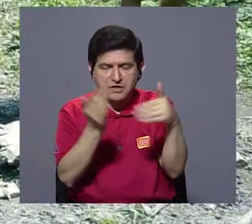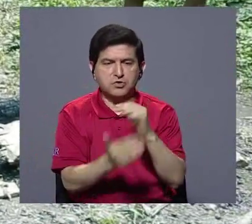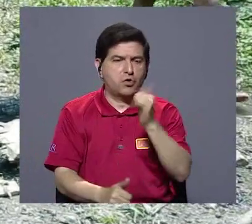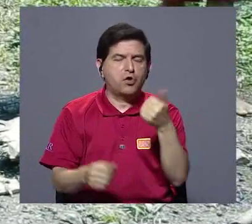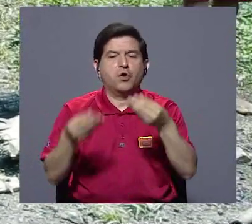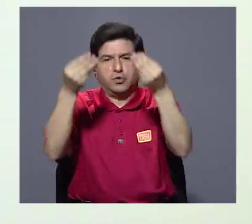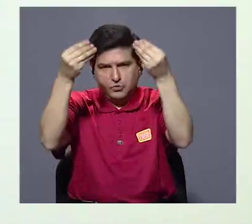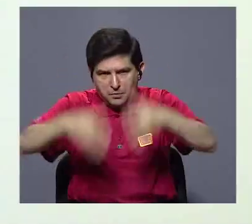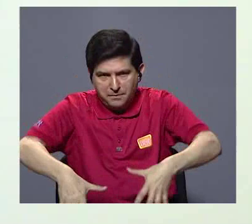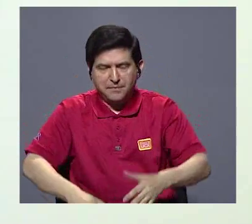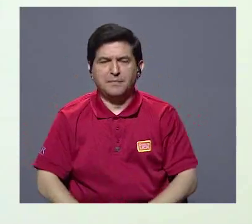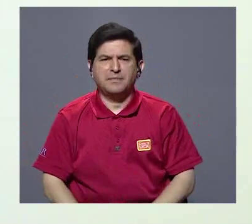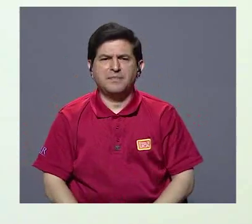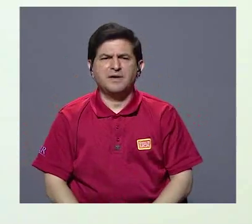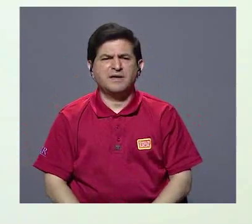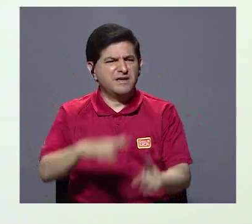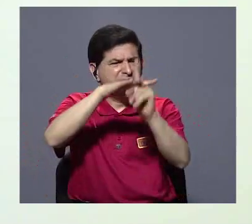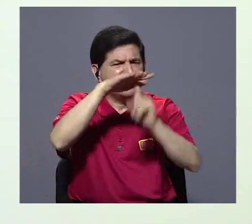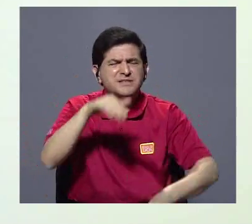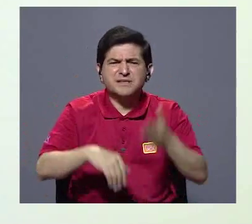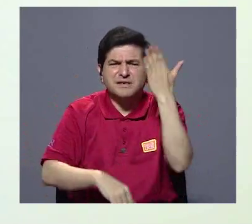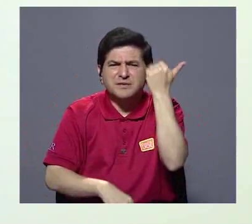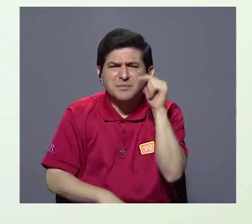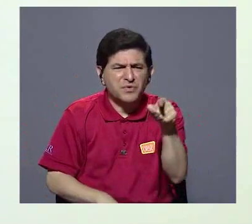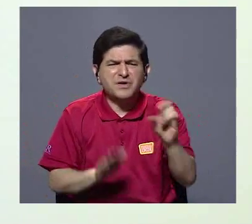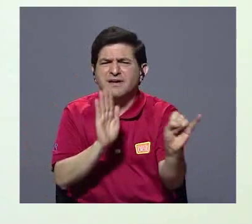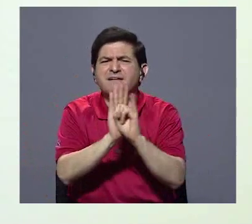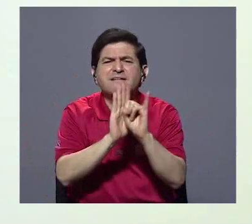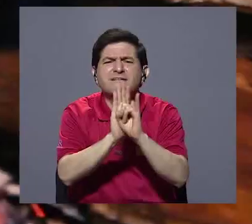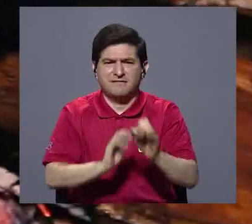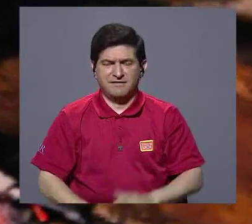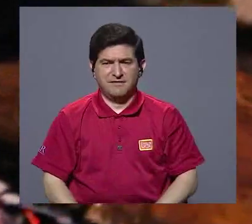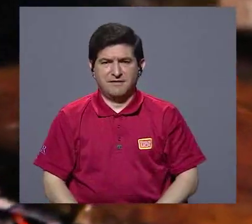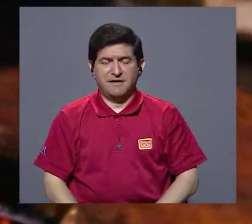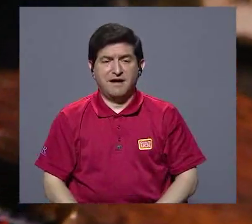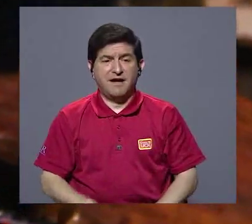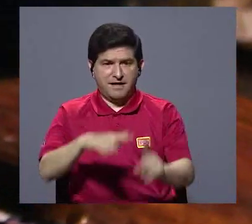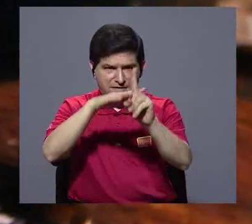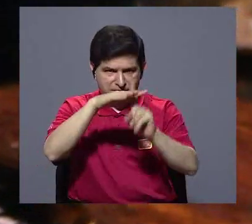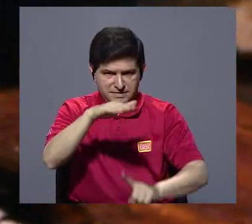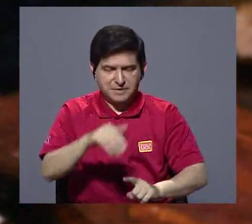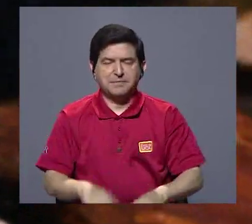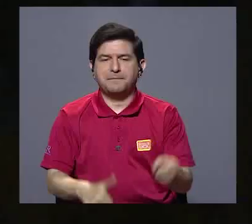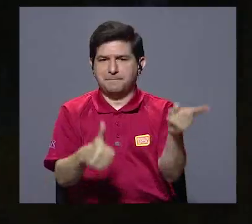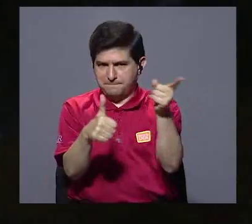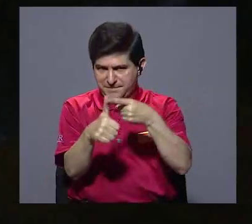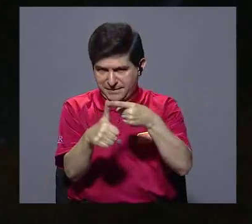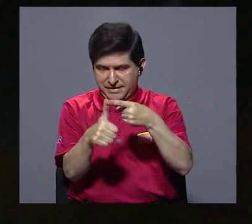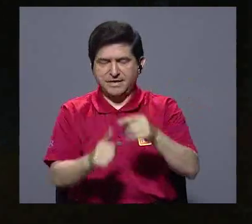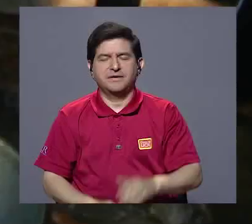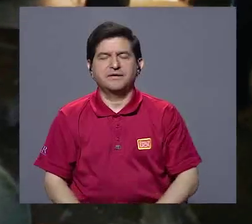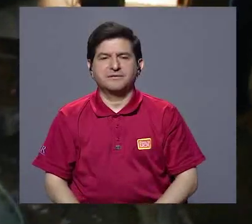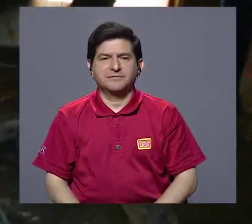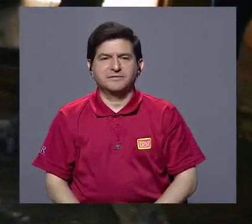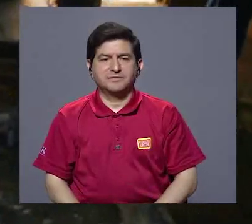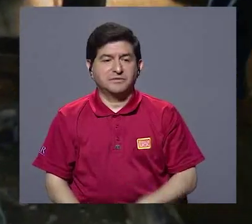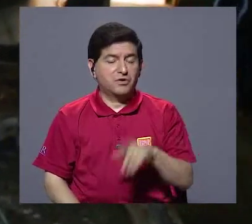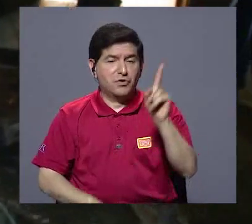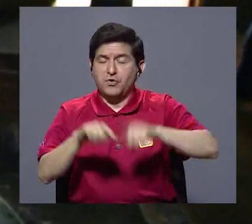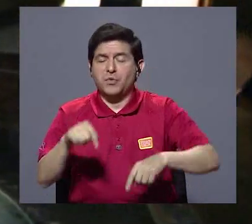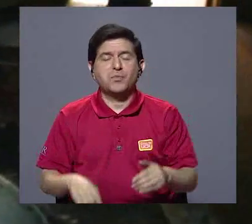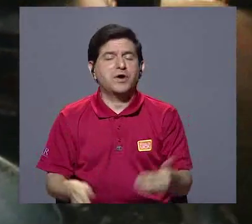demás. ¿Y por qué desaparece, digamos, esta identidad? Va a desaparecer uno, en primera instancia, porque